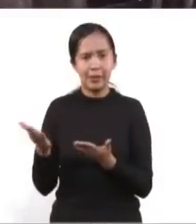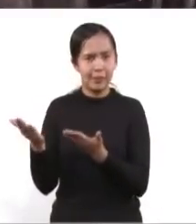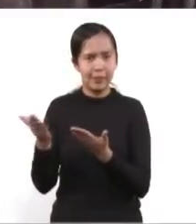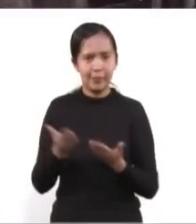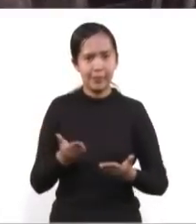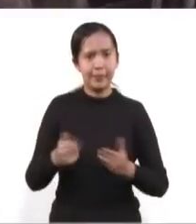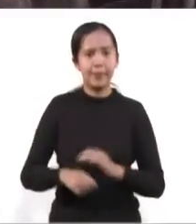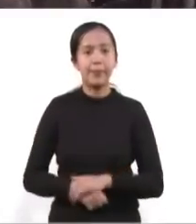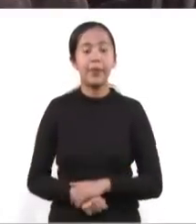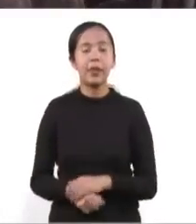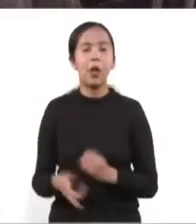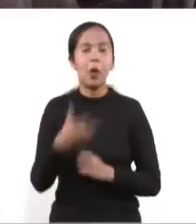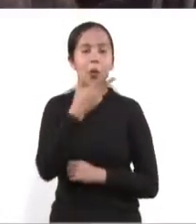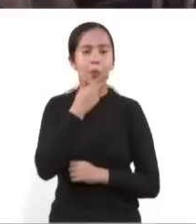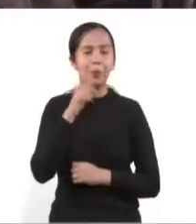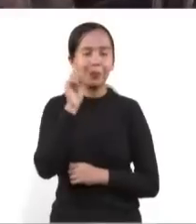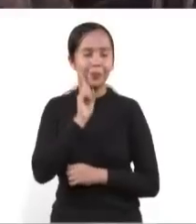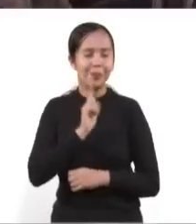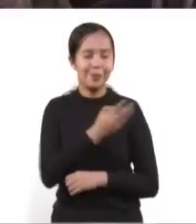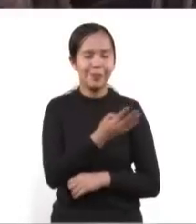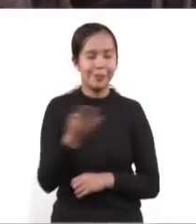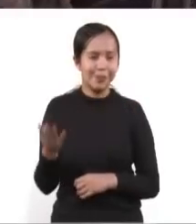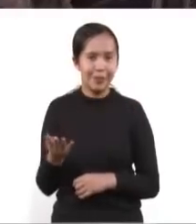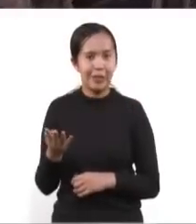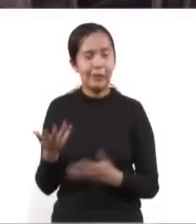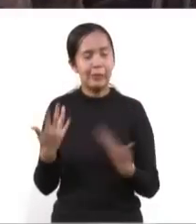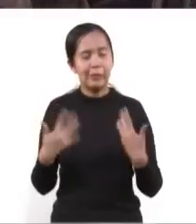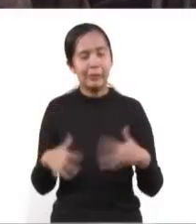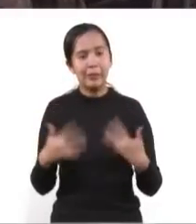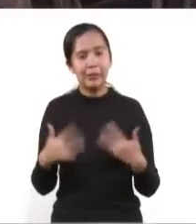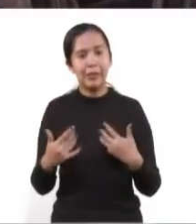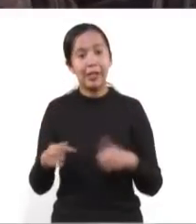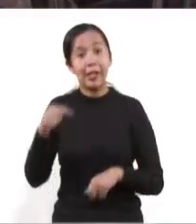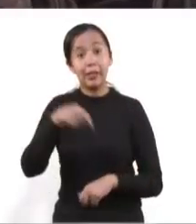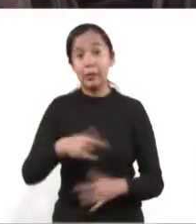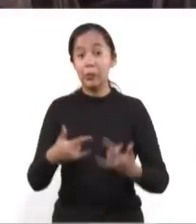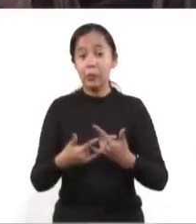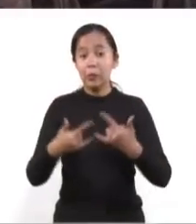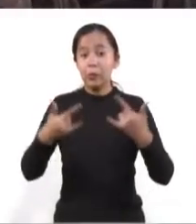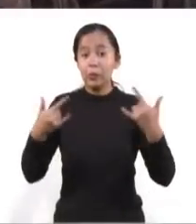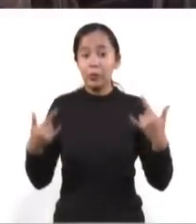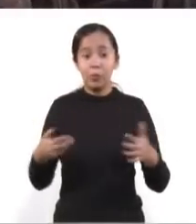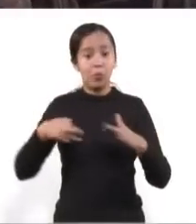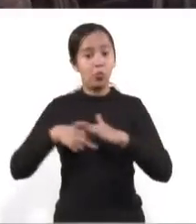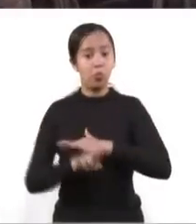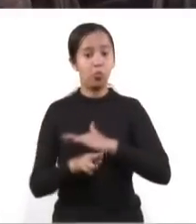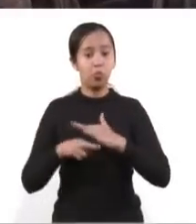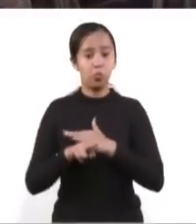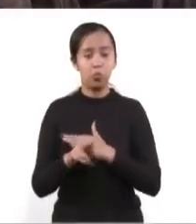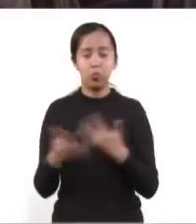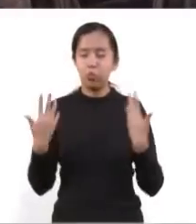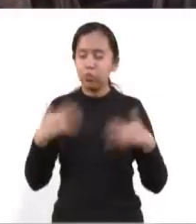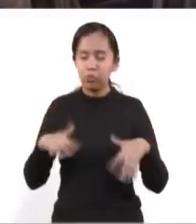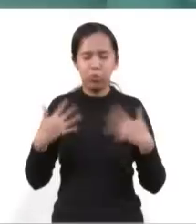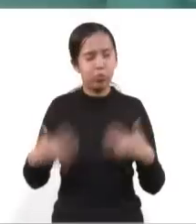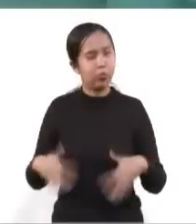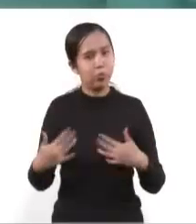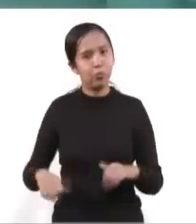Amigas y amigos, es un parteaguas en la historia del metro. lo que hoy se